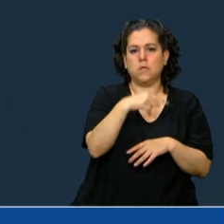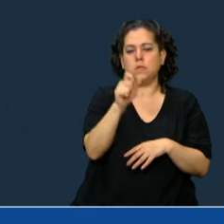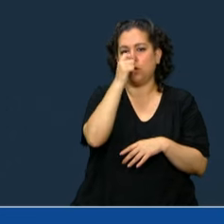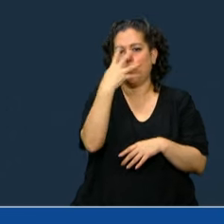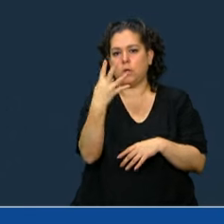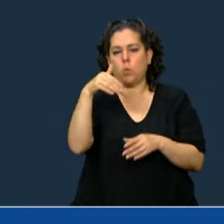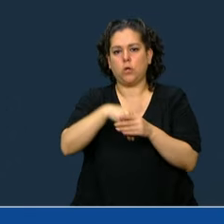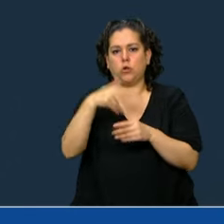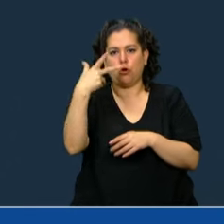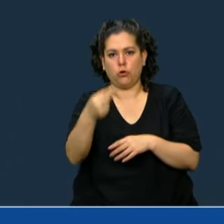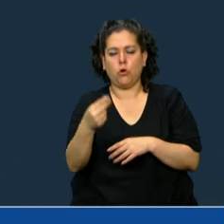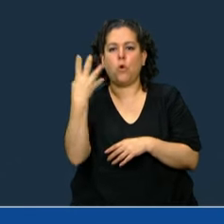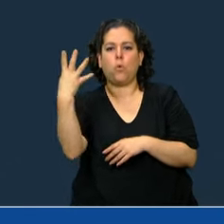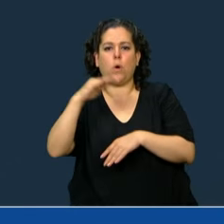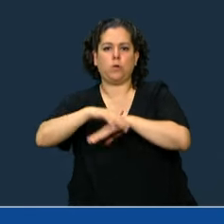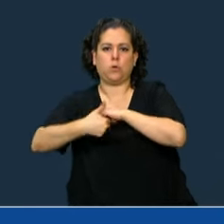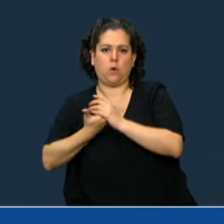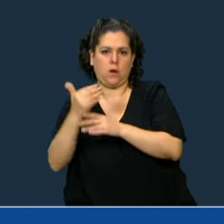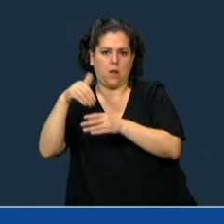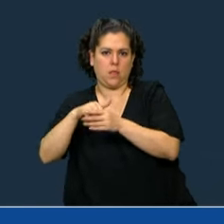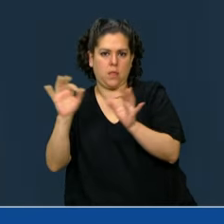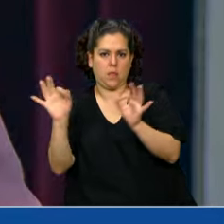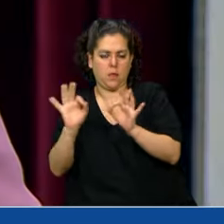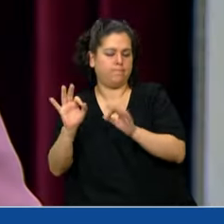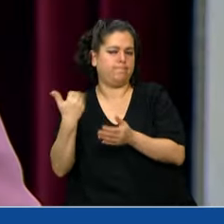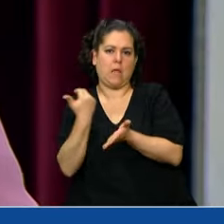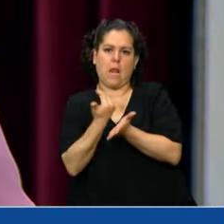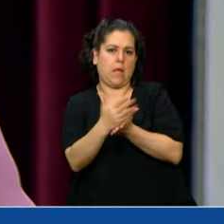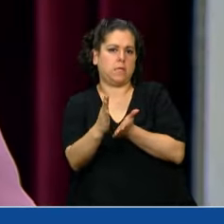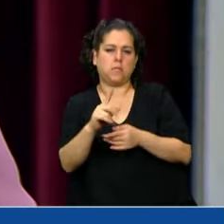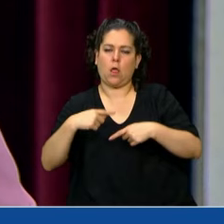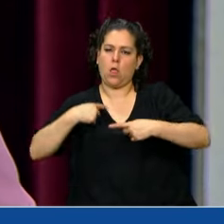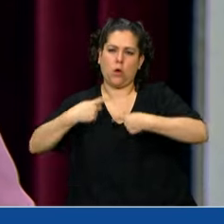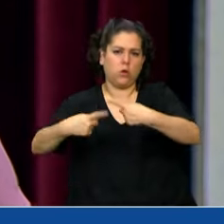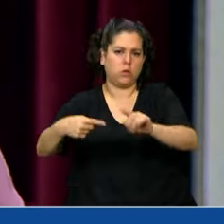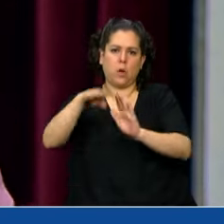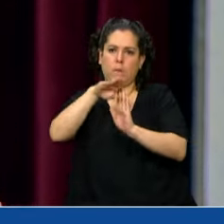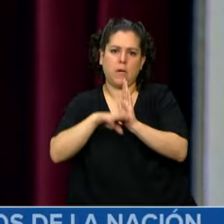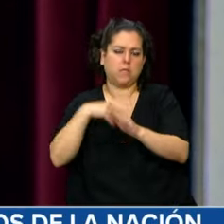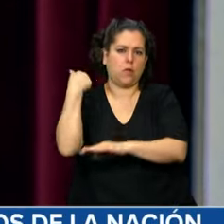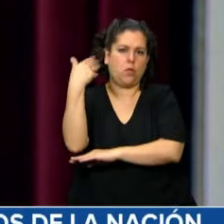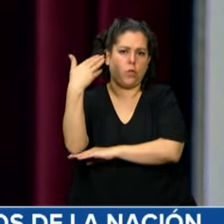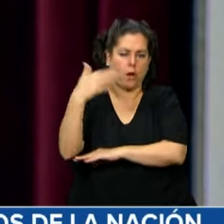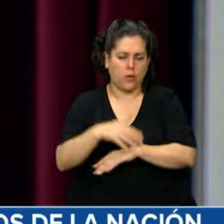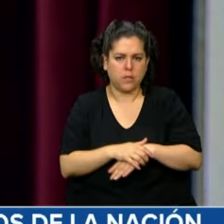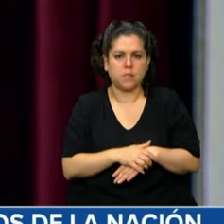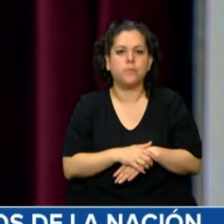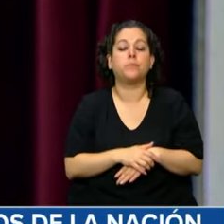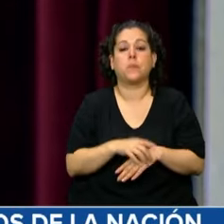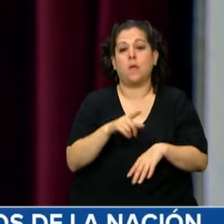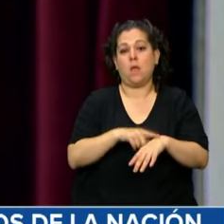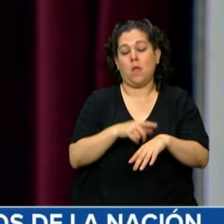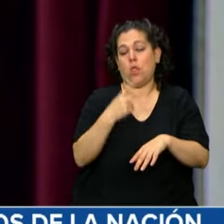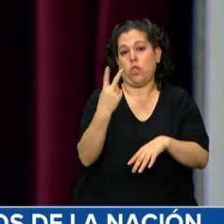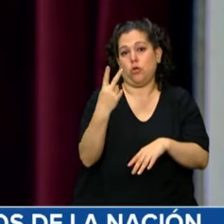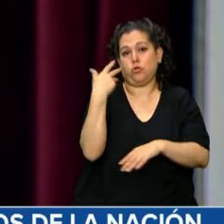negativos cuatro abstenciones resulta rechazada continuamos con la lista de oradores y como estamos a dos